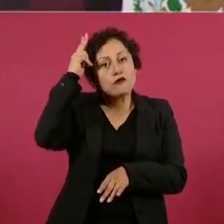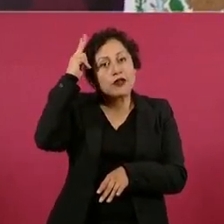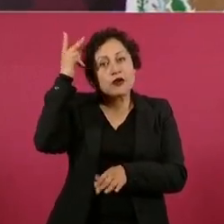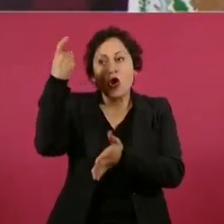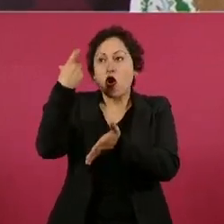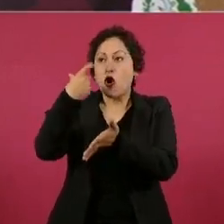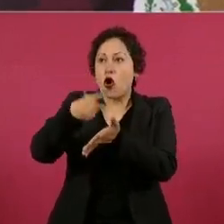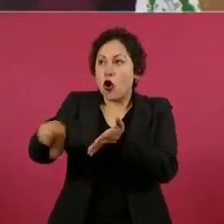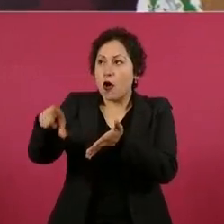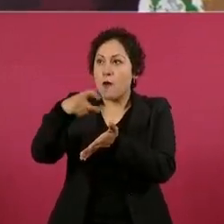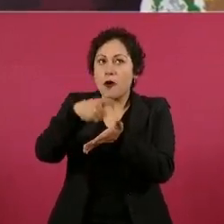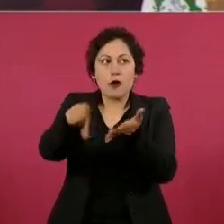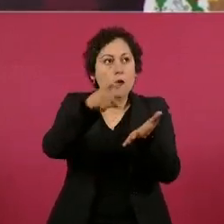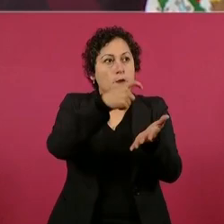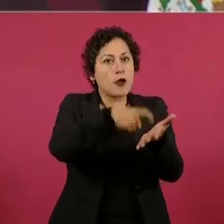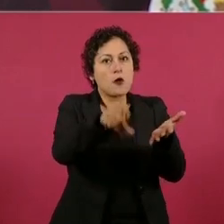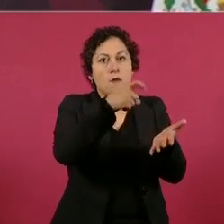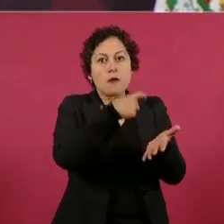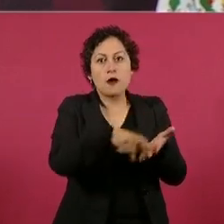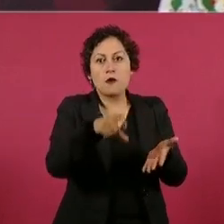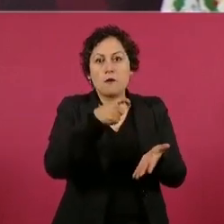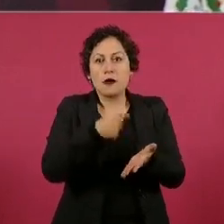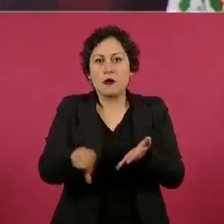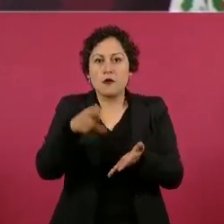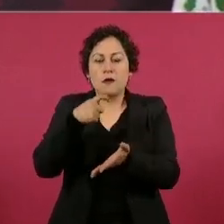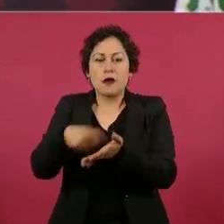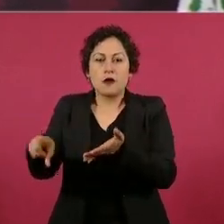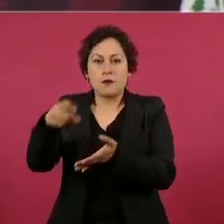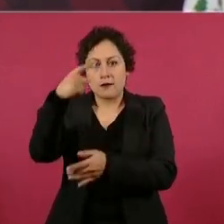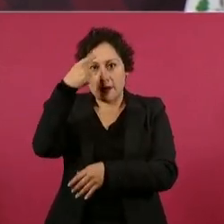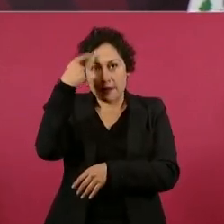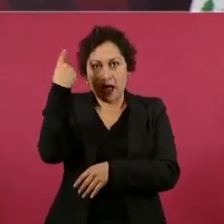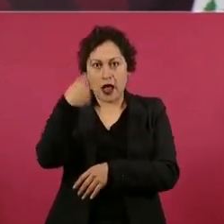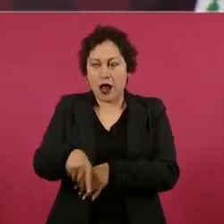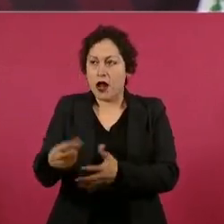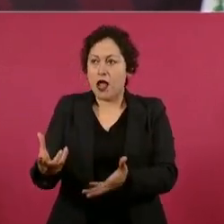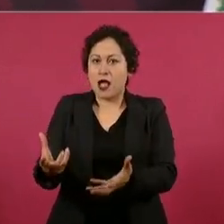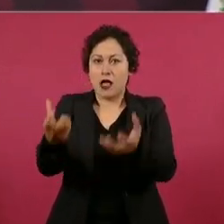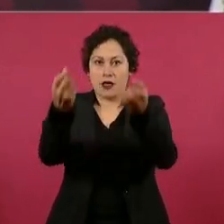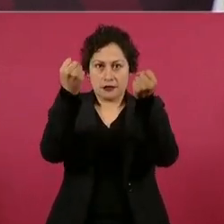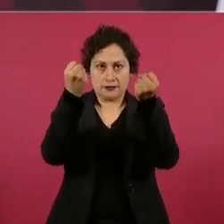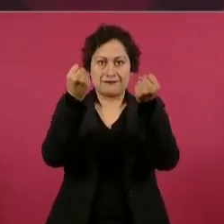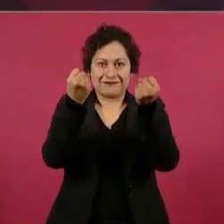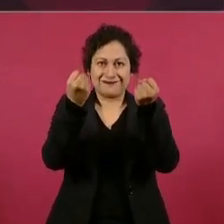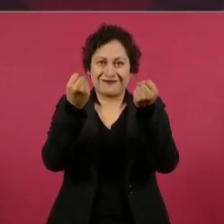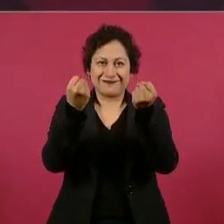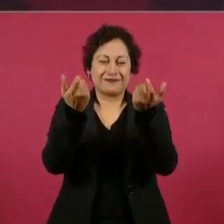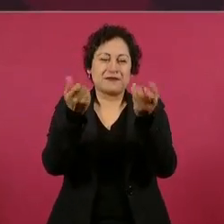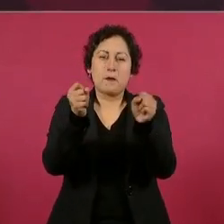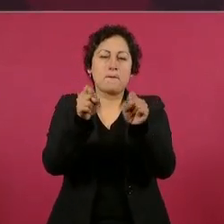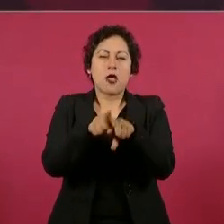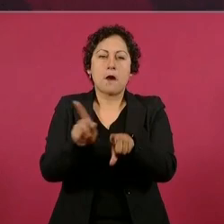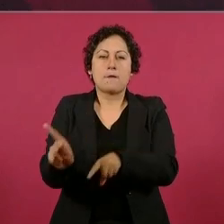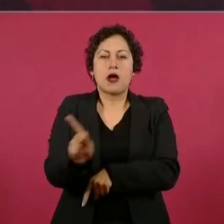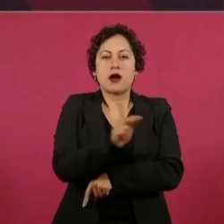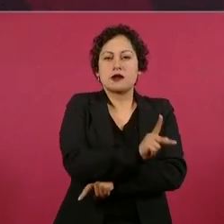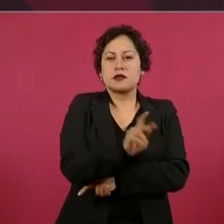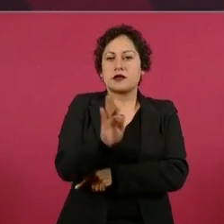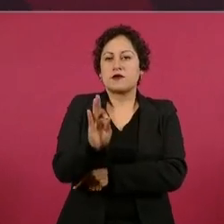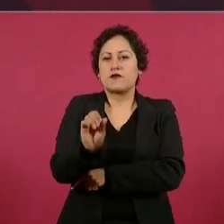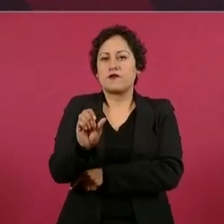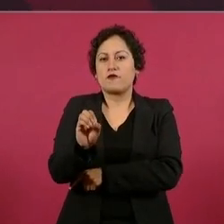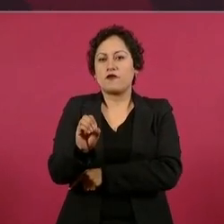Porfirio Díaz compró las acciones de todas las compañías extranjeras,